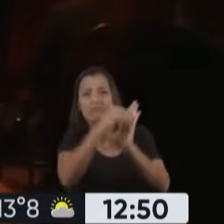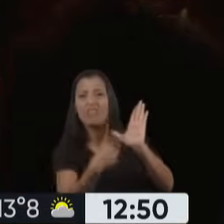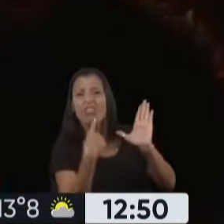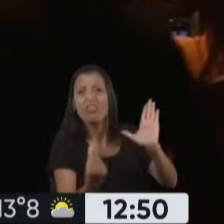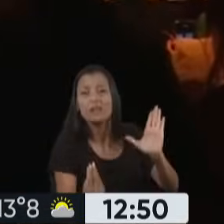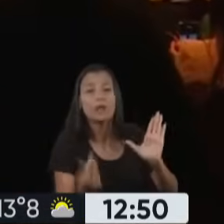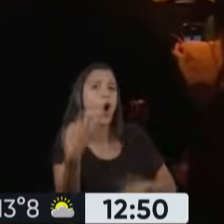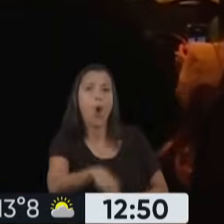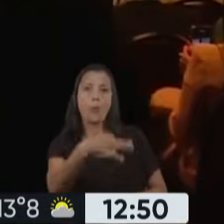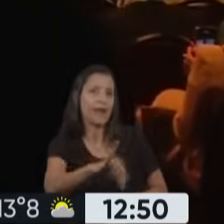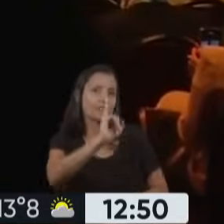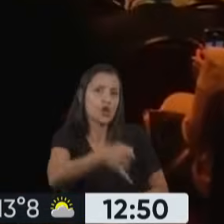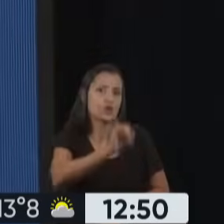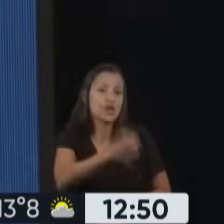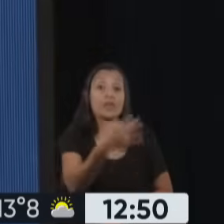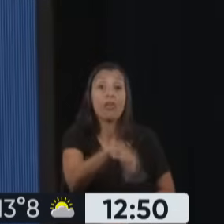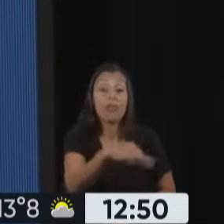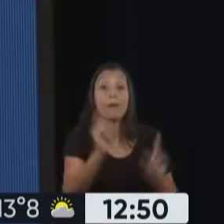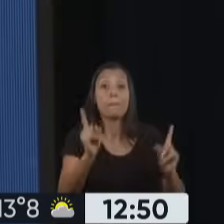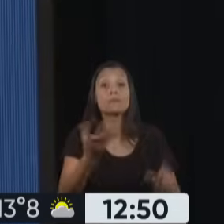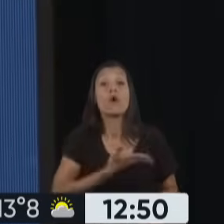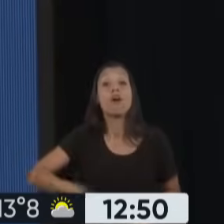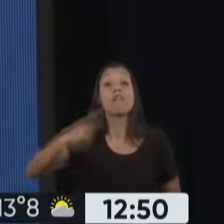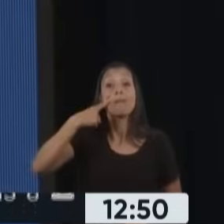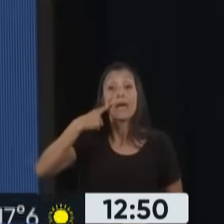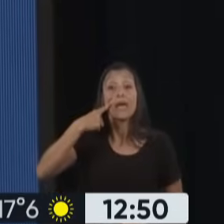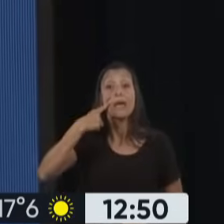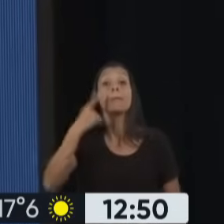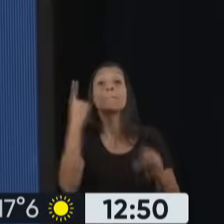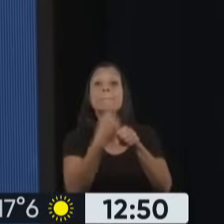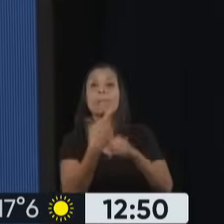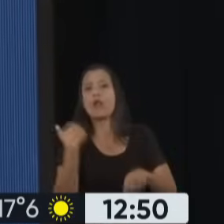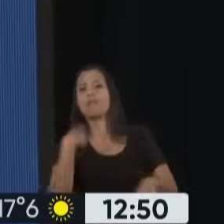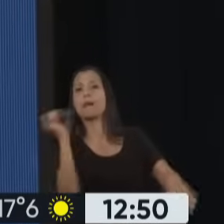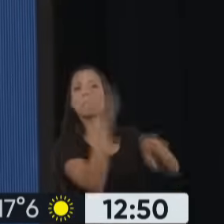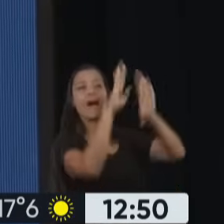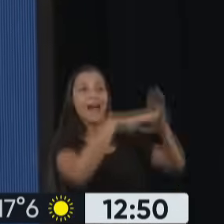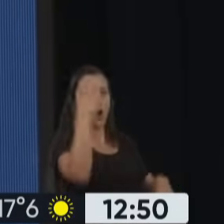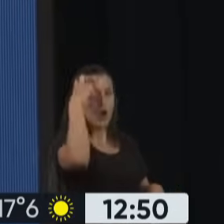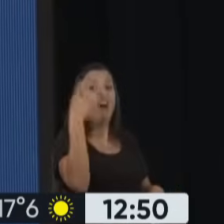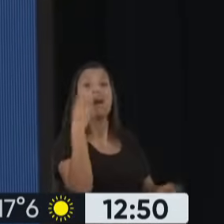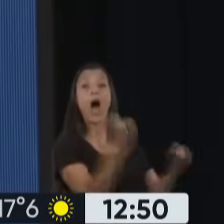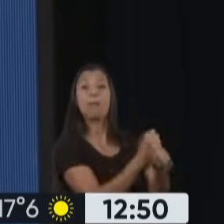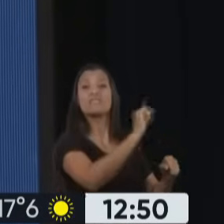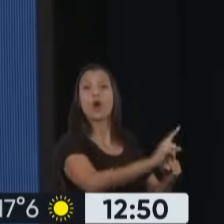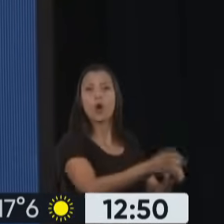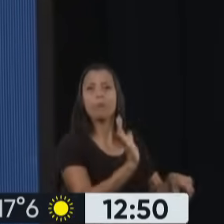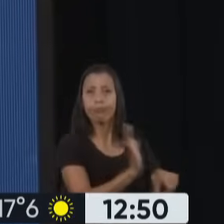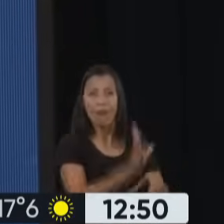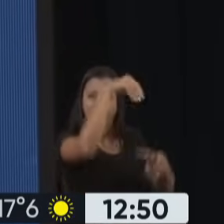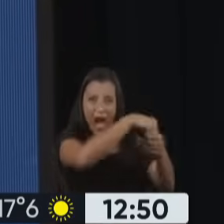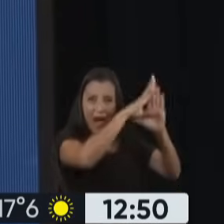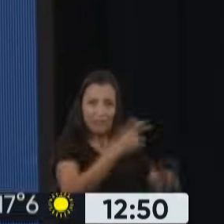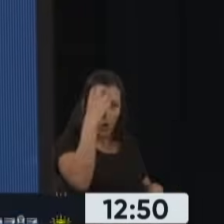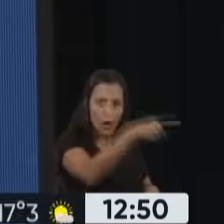digamos, a tener que pasar un programa del Fondo Monetario Internacional por el Congreso. Es decir, el lugar donde están los